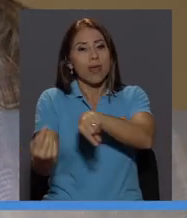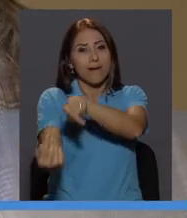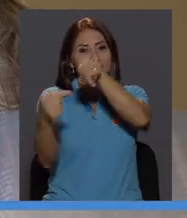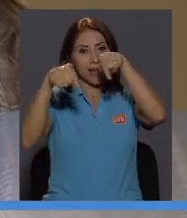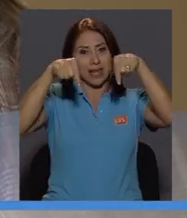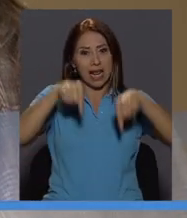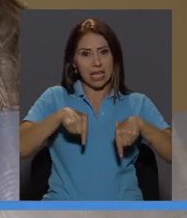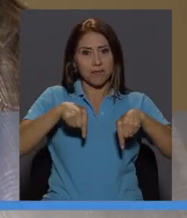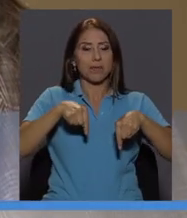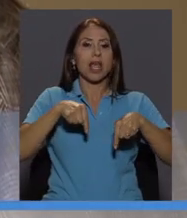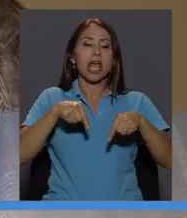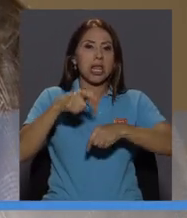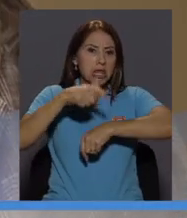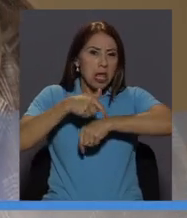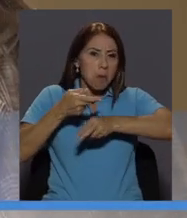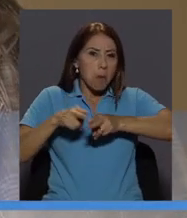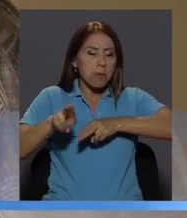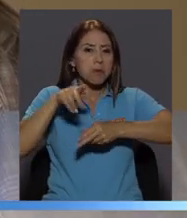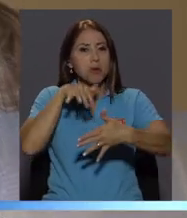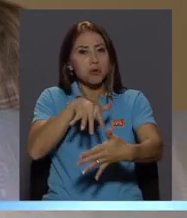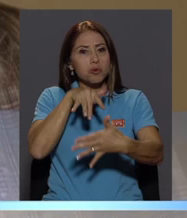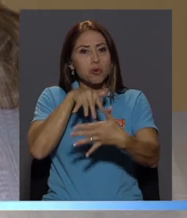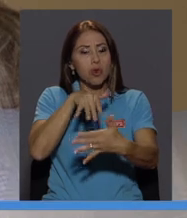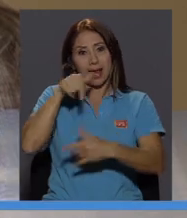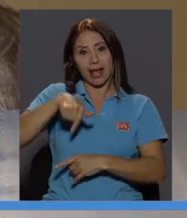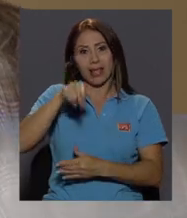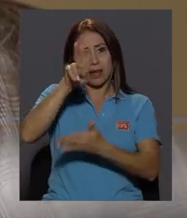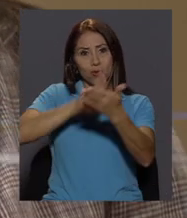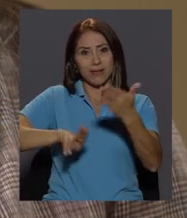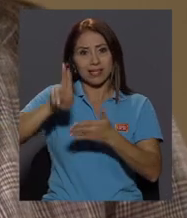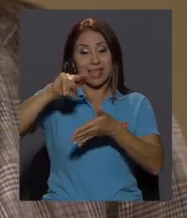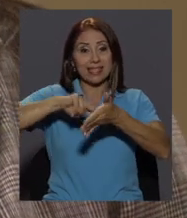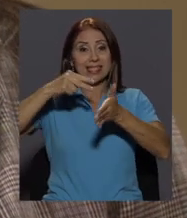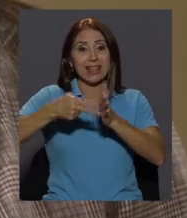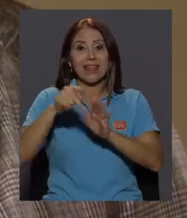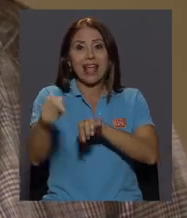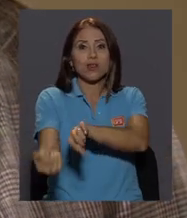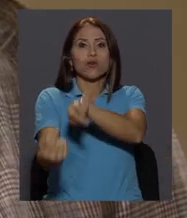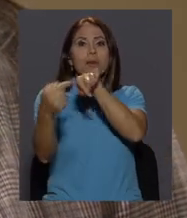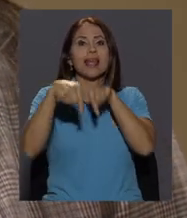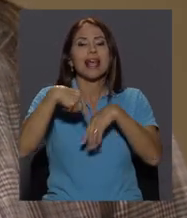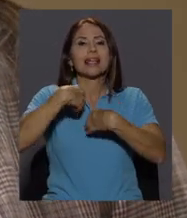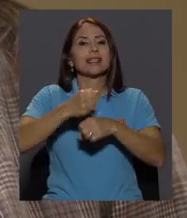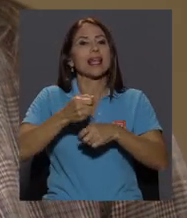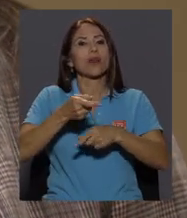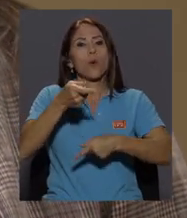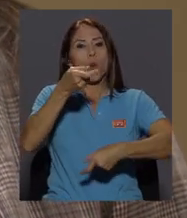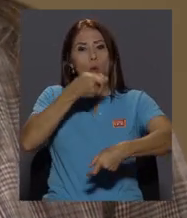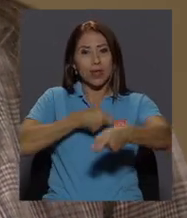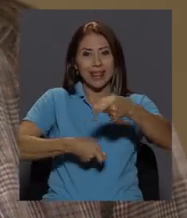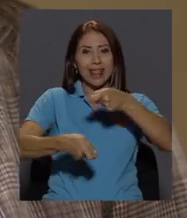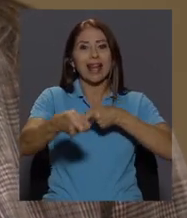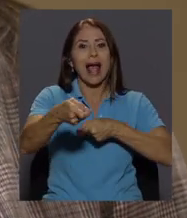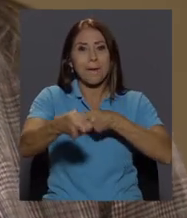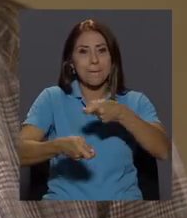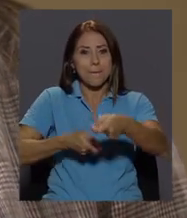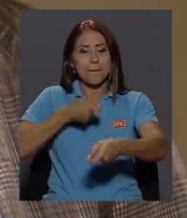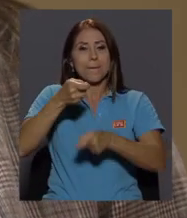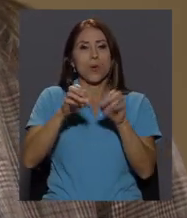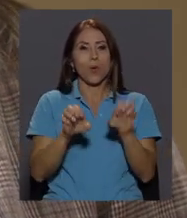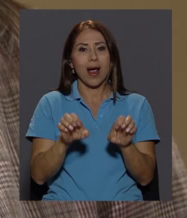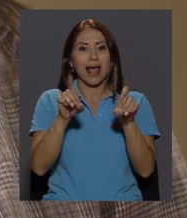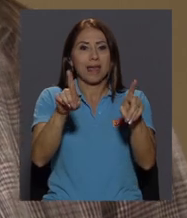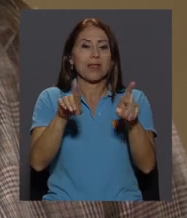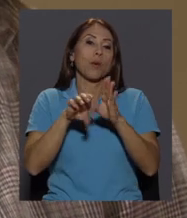a realizar estudios de manera temporal a la universidad, es decir, vienen a hacer un intercambio académico que puede